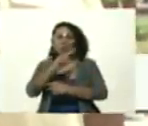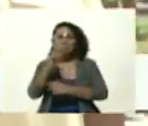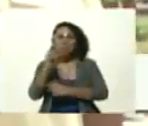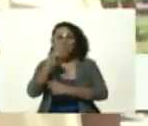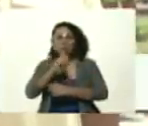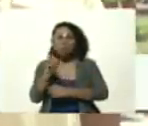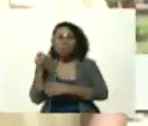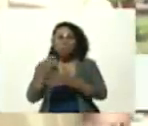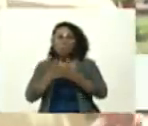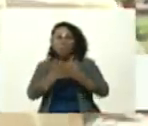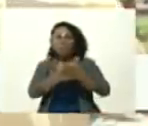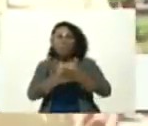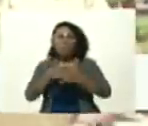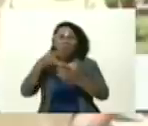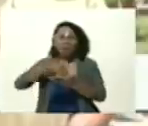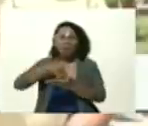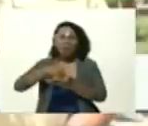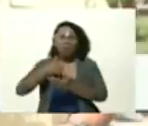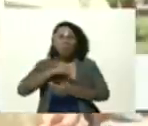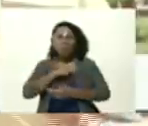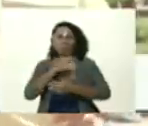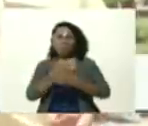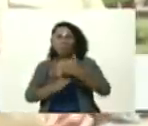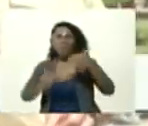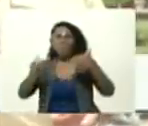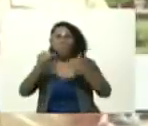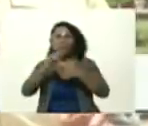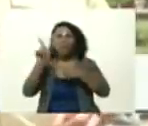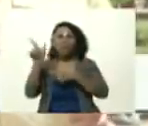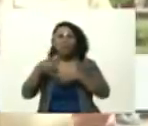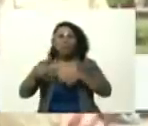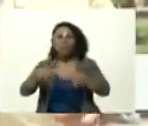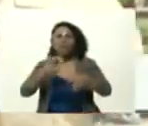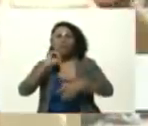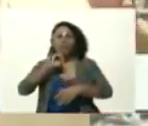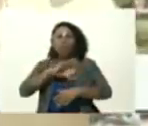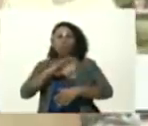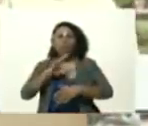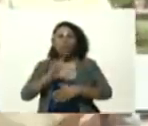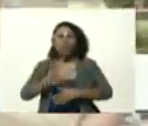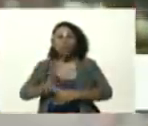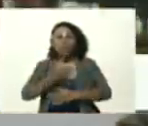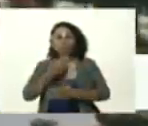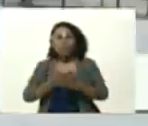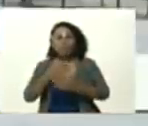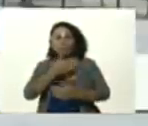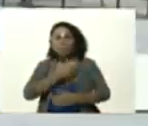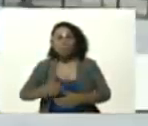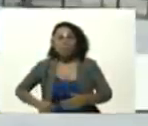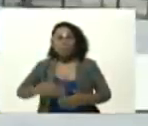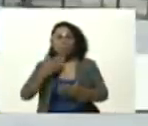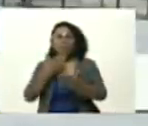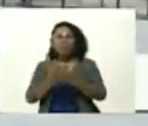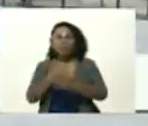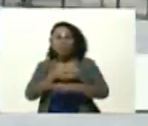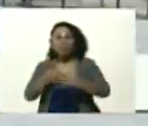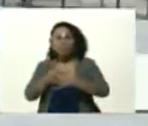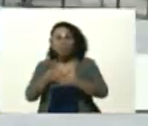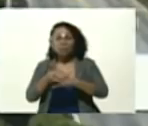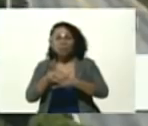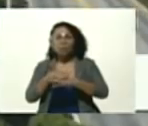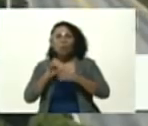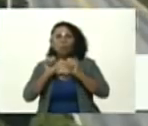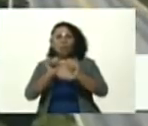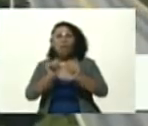años de la batalla de Carabobo, nosotros enaltecemos estos sitios históricos, monumentos. Gracias, presidente. Gracias, ministro Paredes.